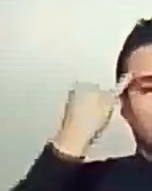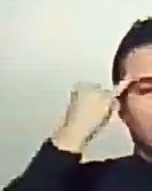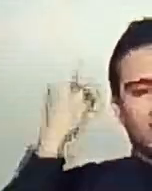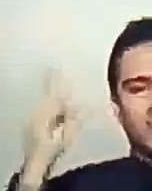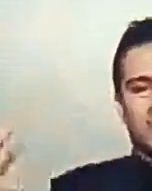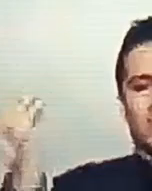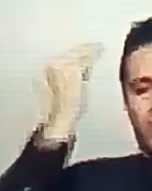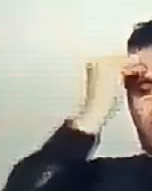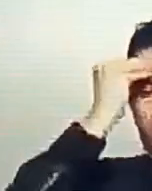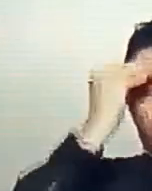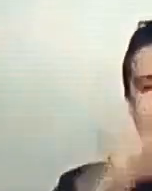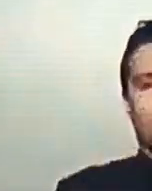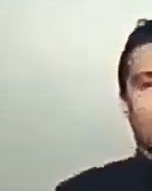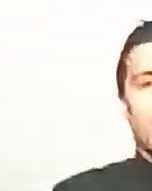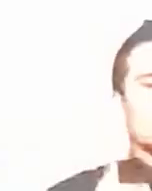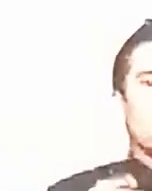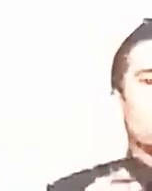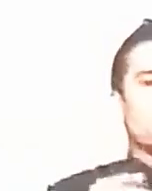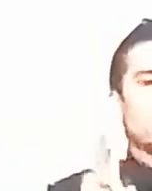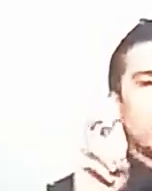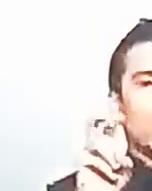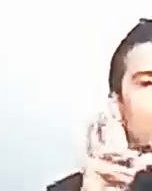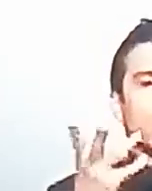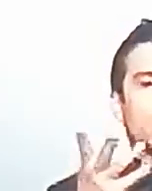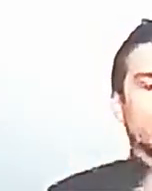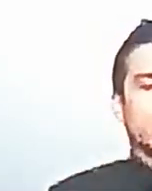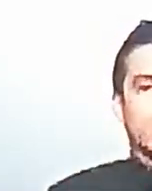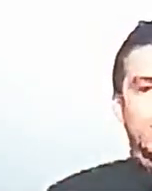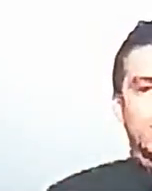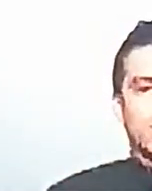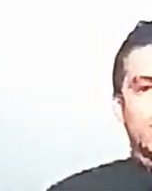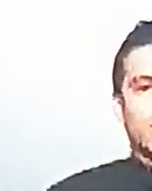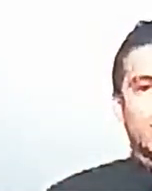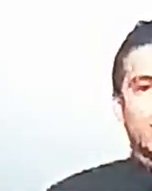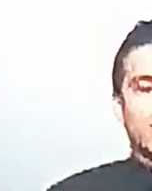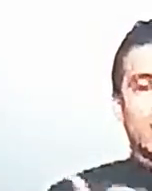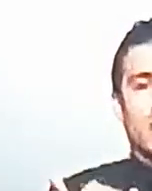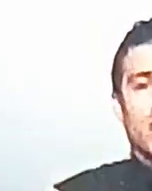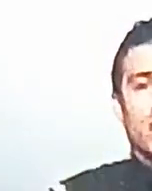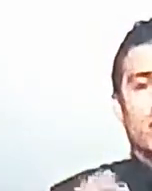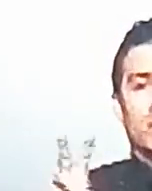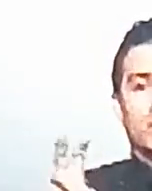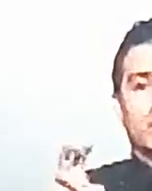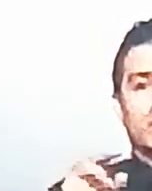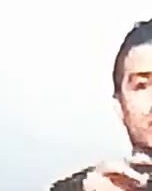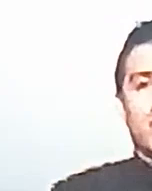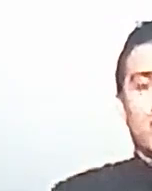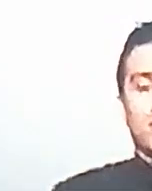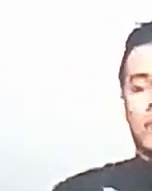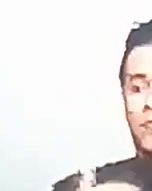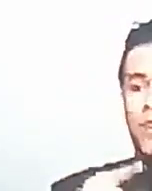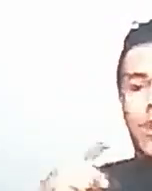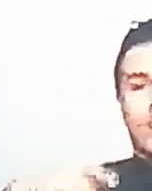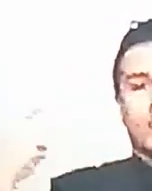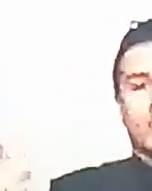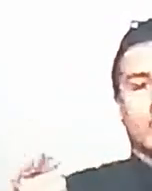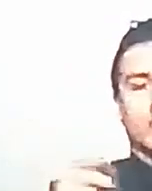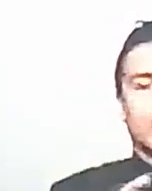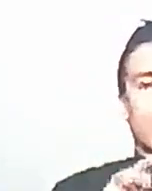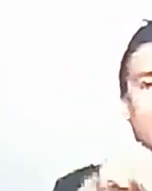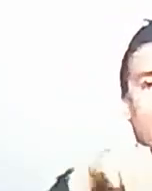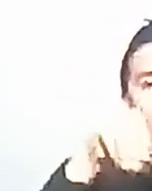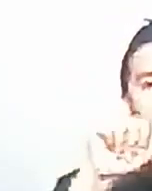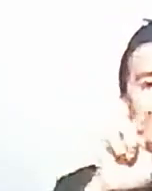debe preocupar a todos. Corresponde el turno a la doctora Marcela Aguiñaga, quien será interpelada precisamente por el